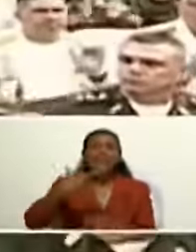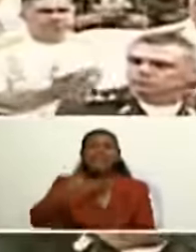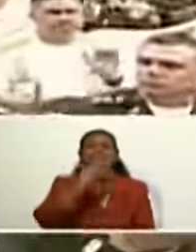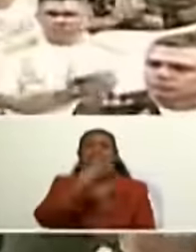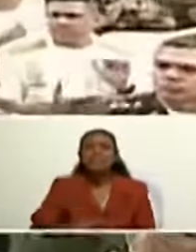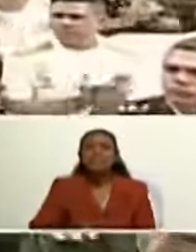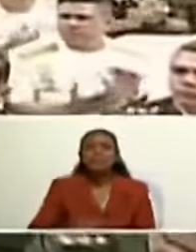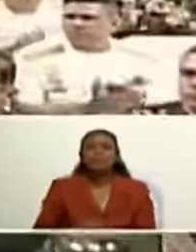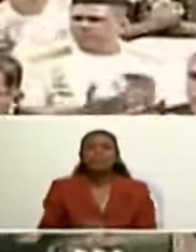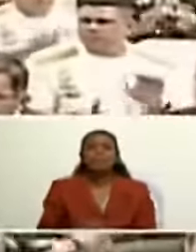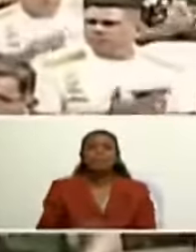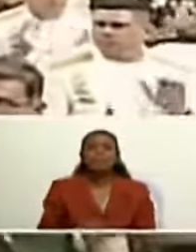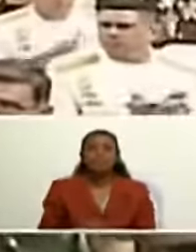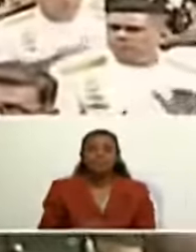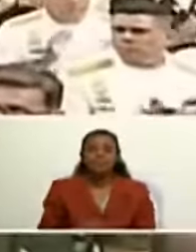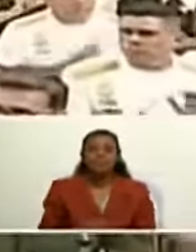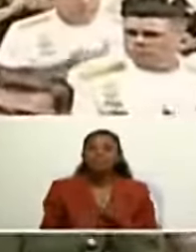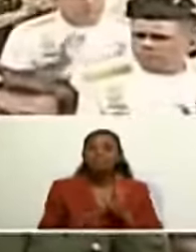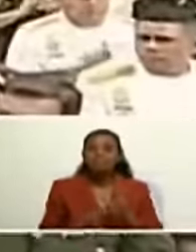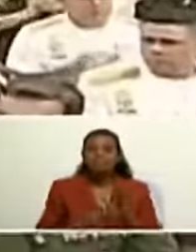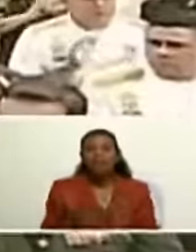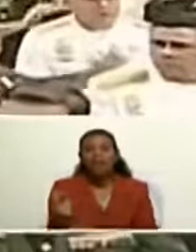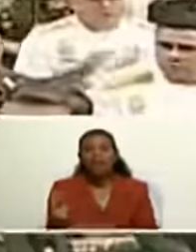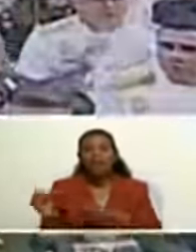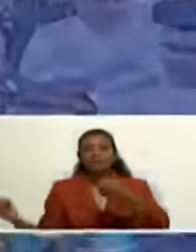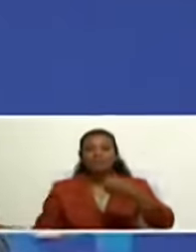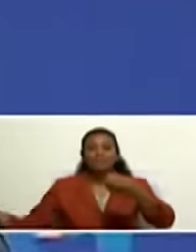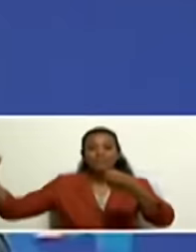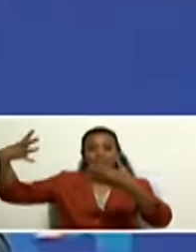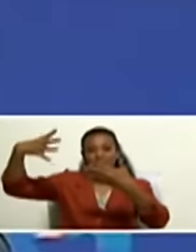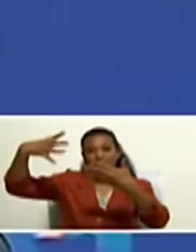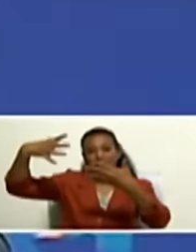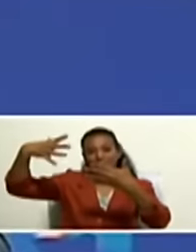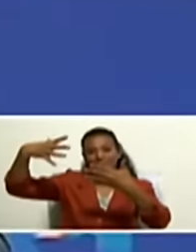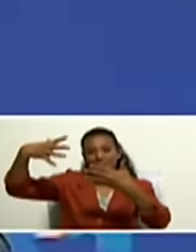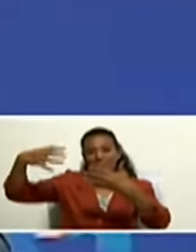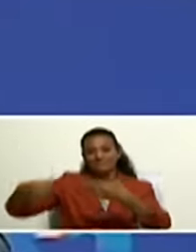de diciembre, el sol de Venezuela.